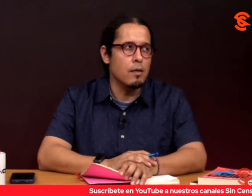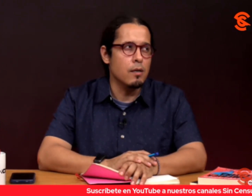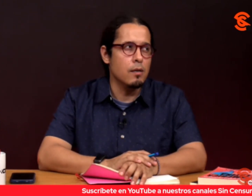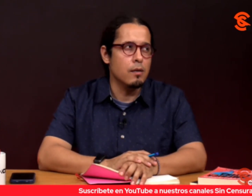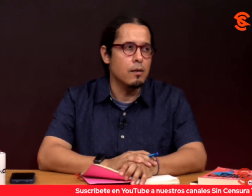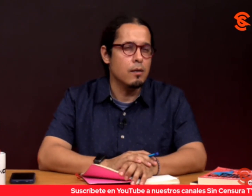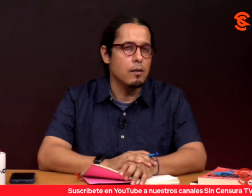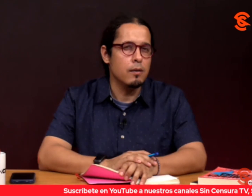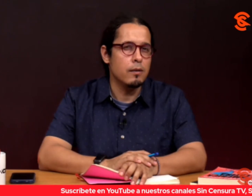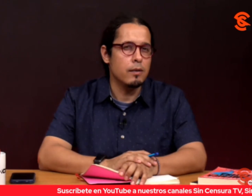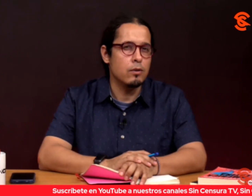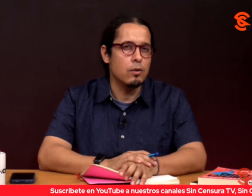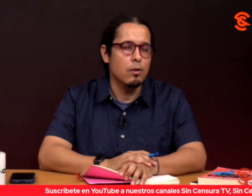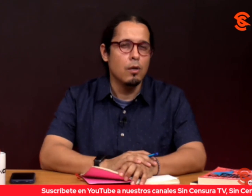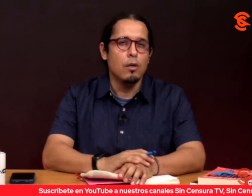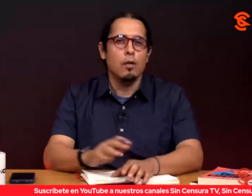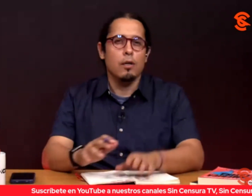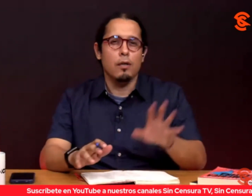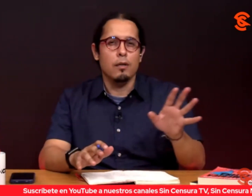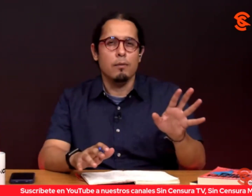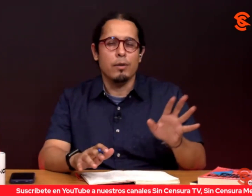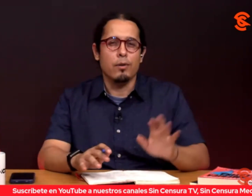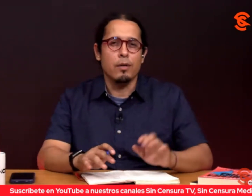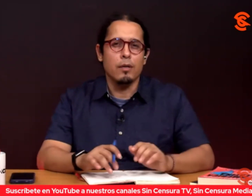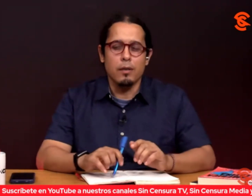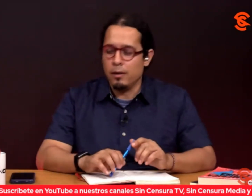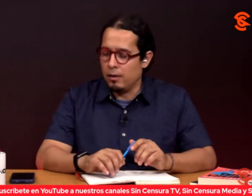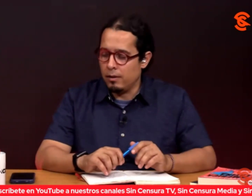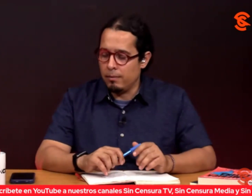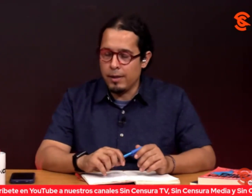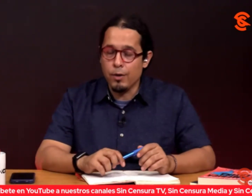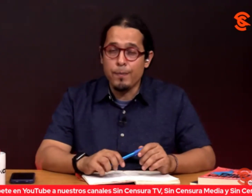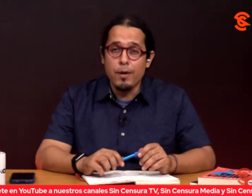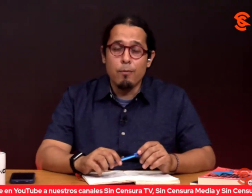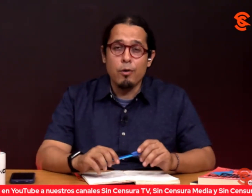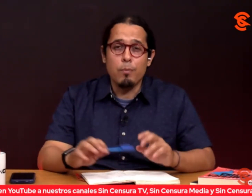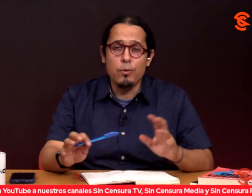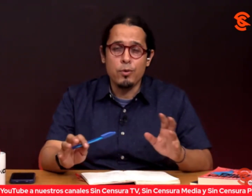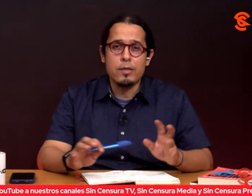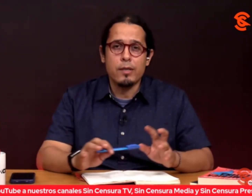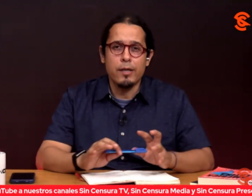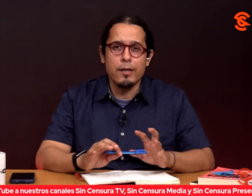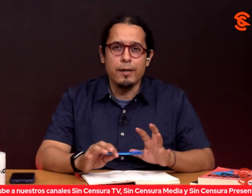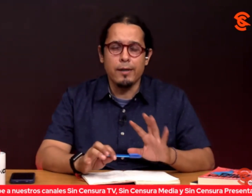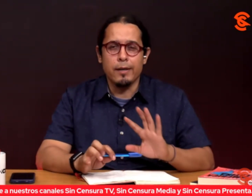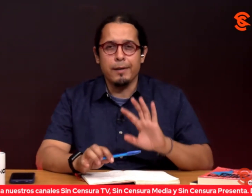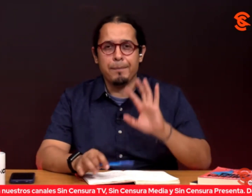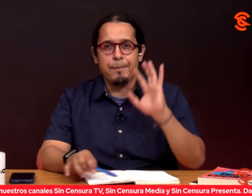todavía el texto, el video. Bueno, el punto es que